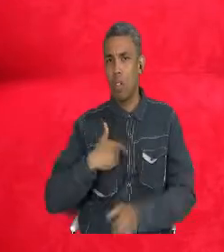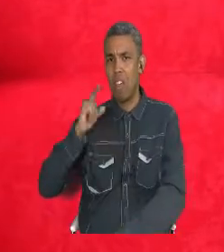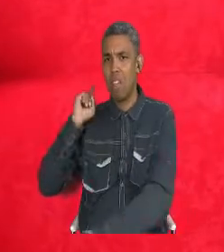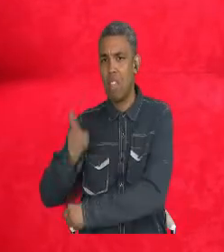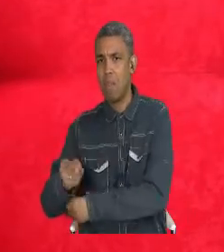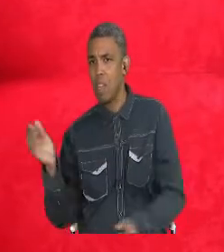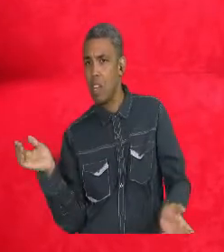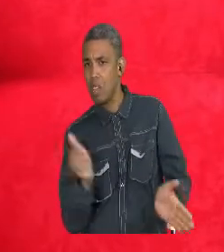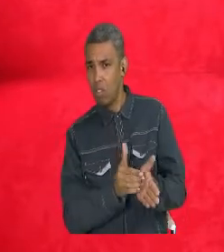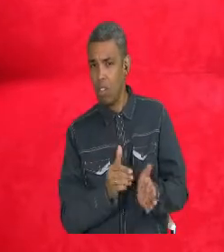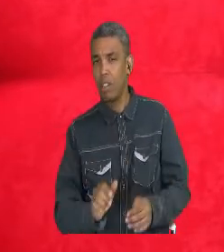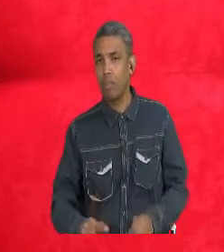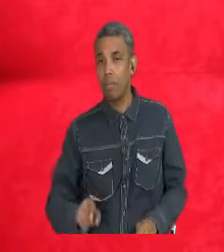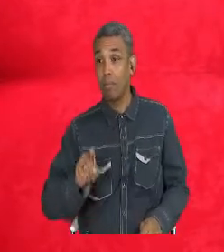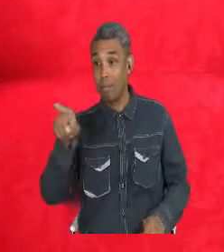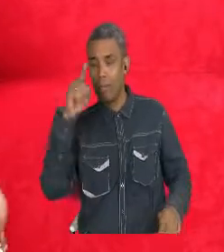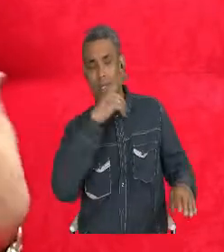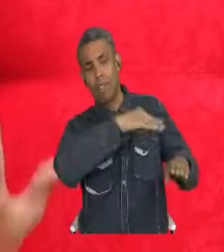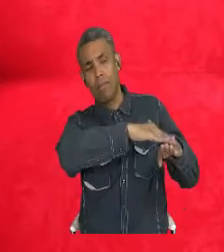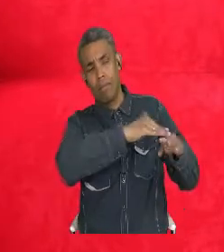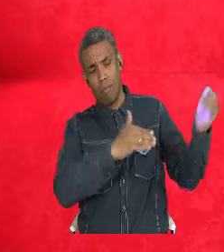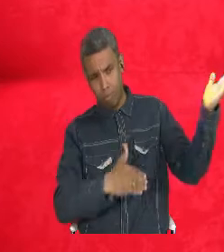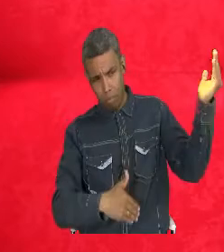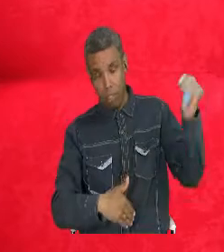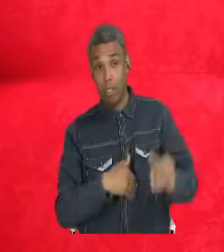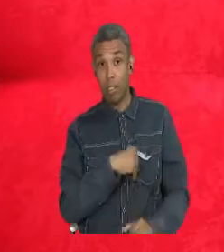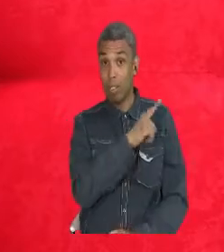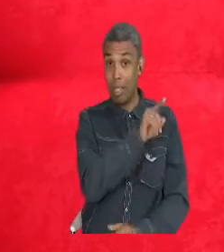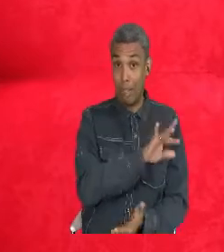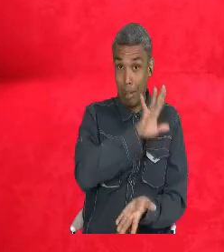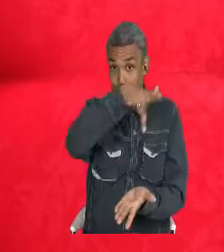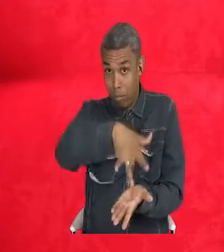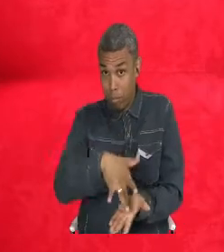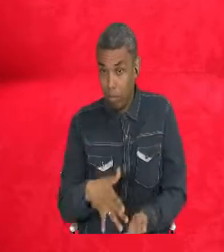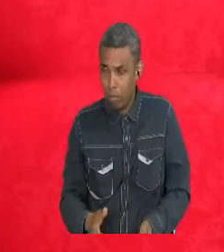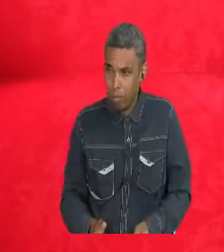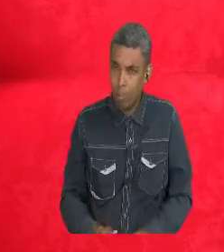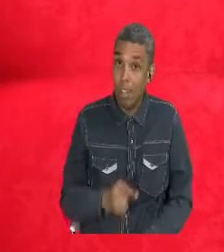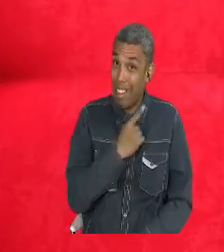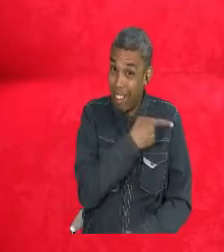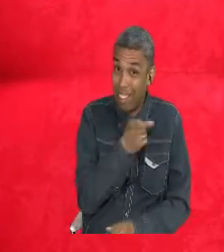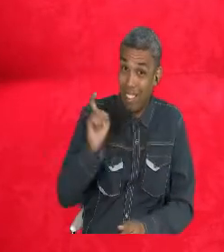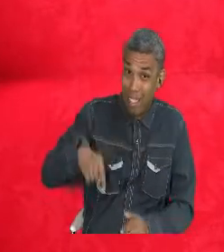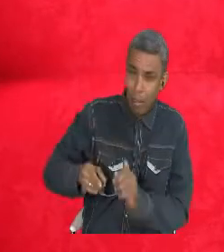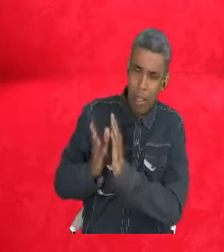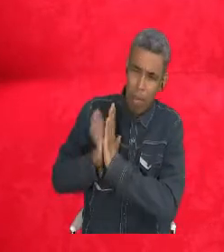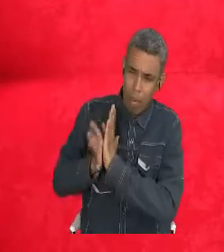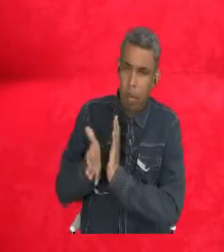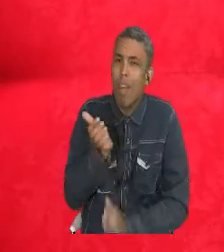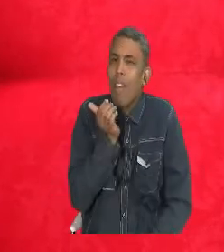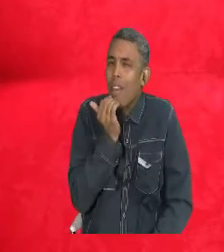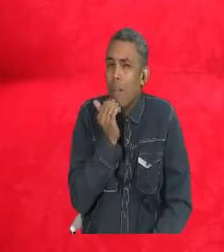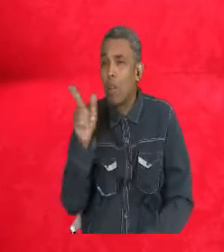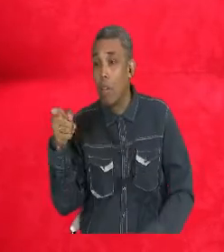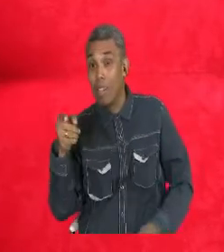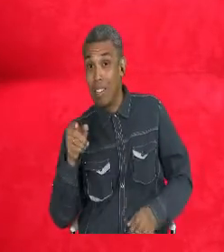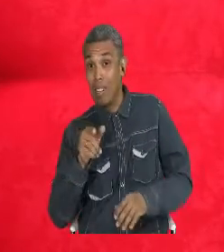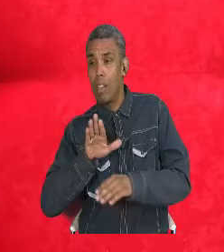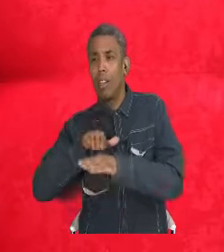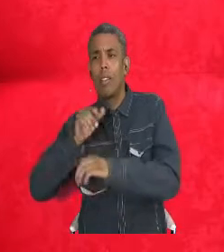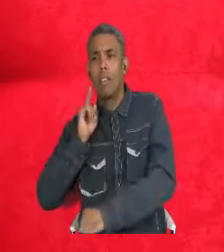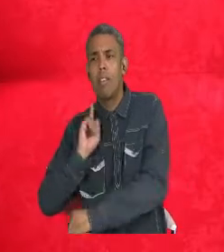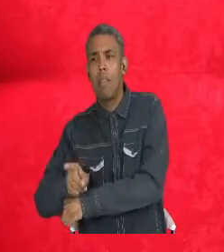demandado. El demandado en esos momentos, pues, debe manifestarse o pronunciarse sobre los hechos de la demanda. Si en un primer evento el demandado, pues, no